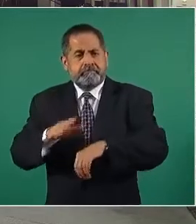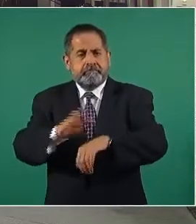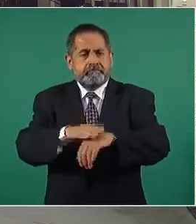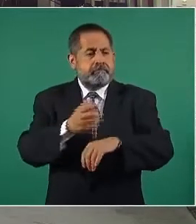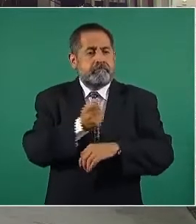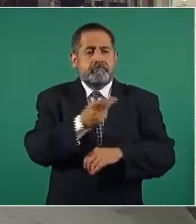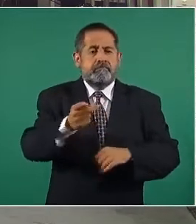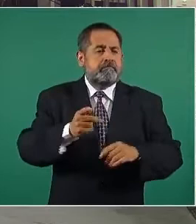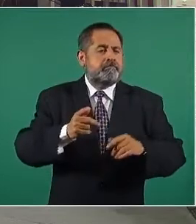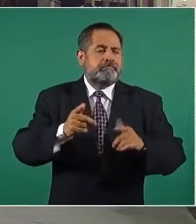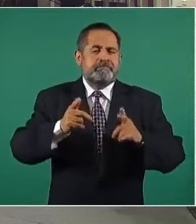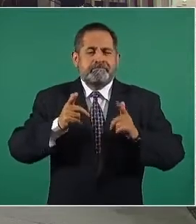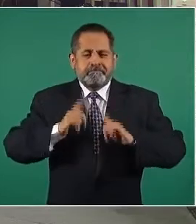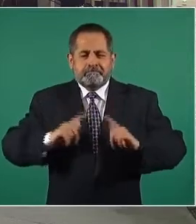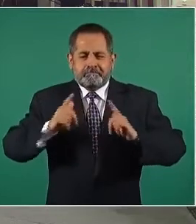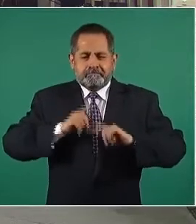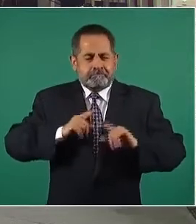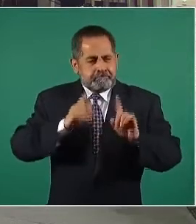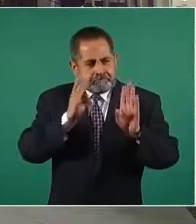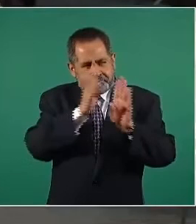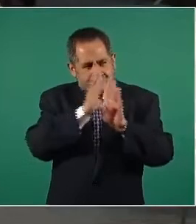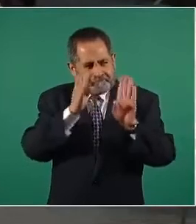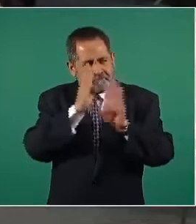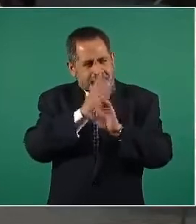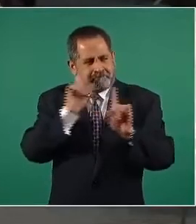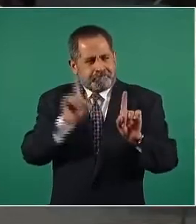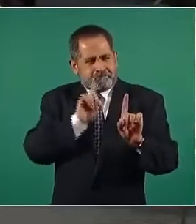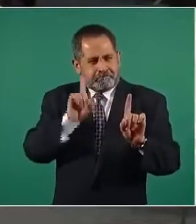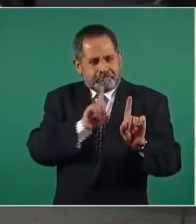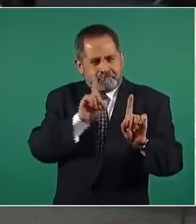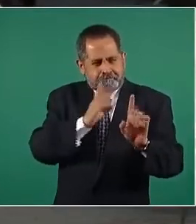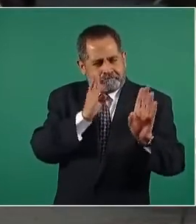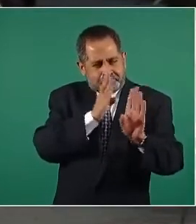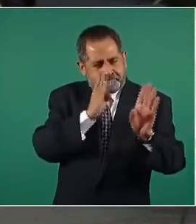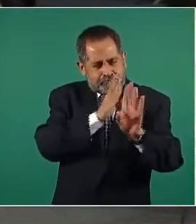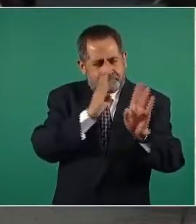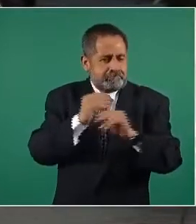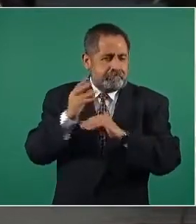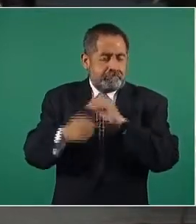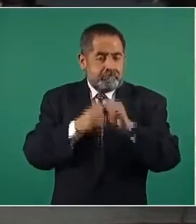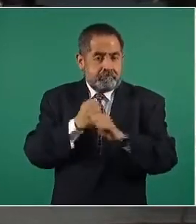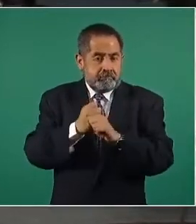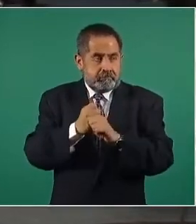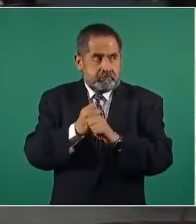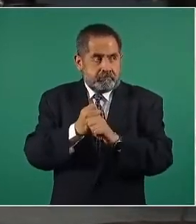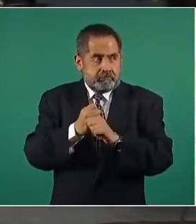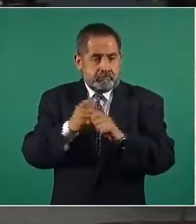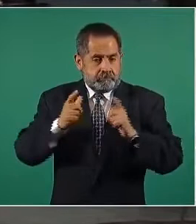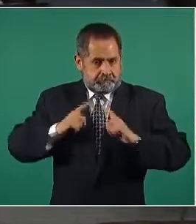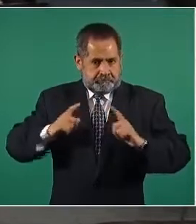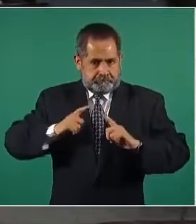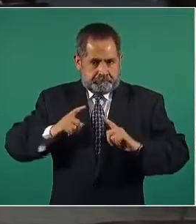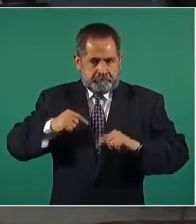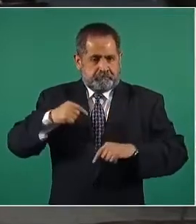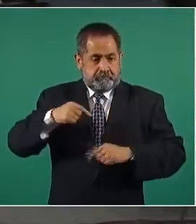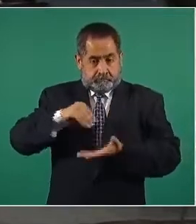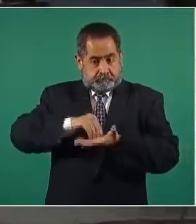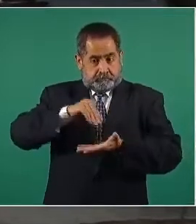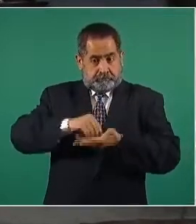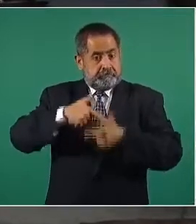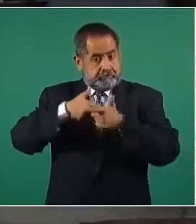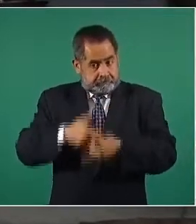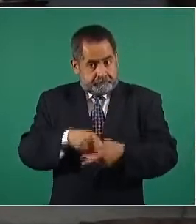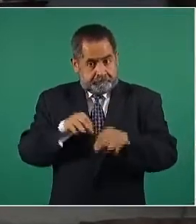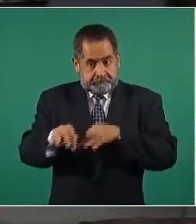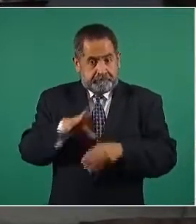seguimiento a usted por tanto tiempo y pues tan invasivo como ya le comento, siguen laborando ahí, y si en el Centro Nacional